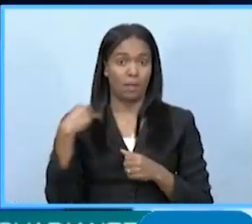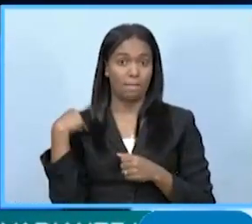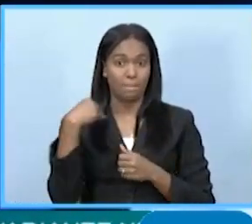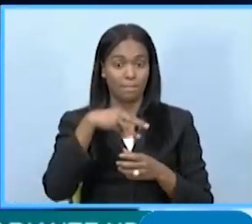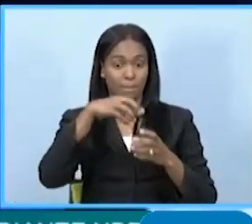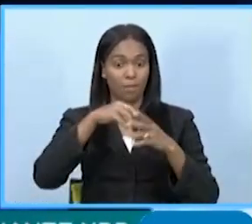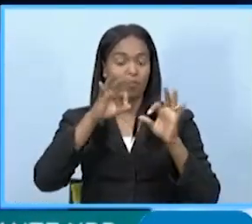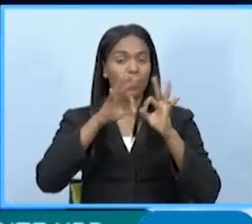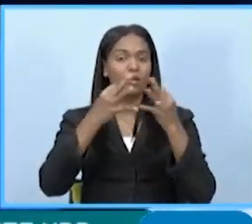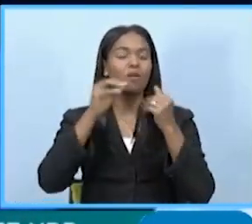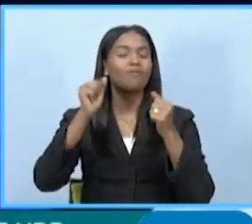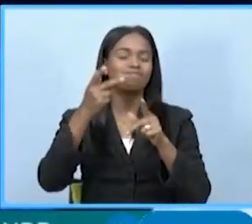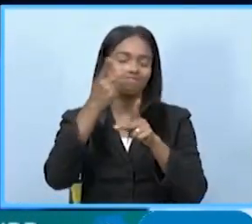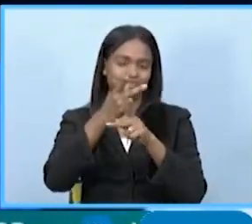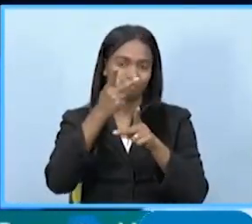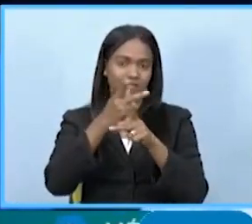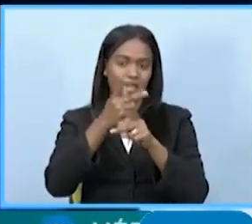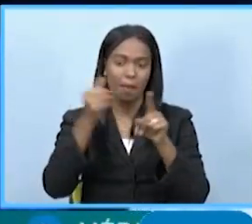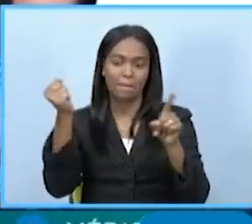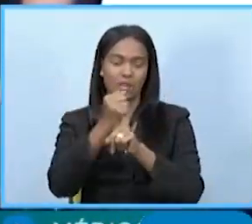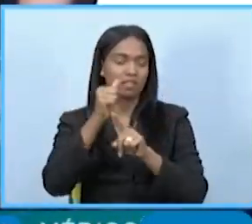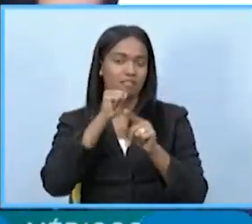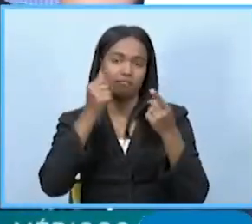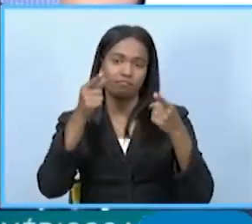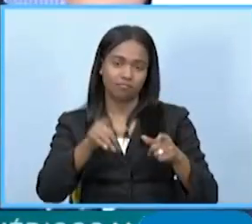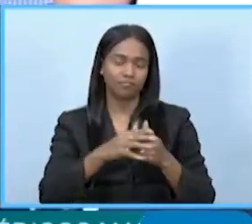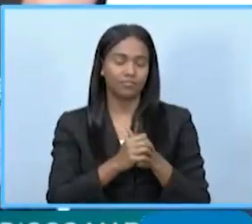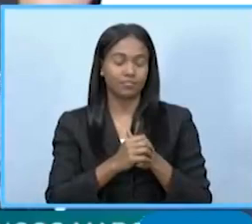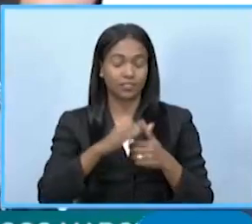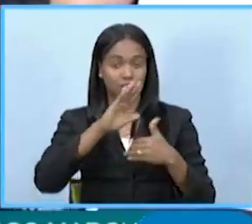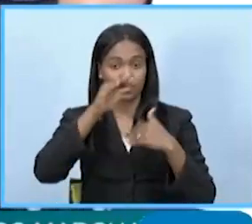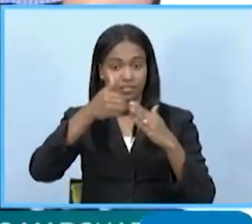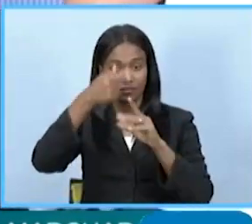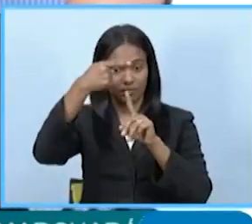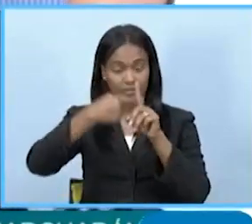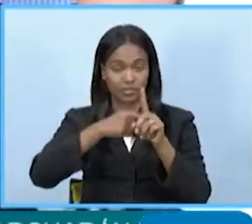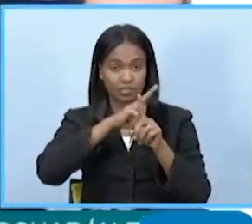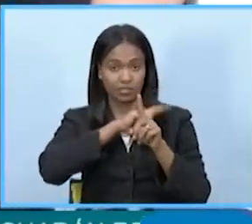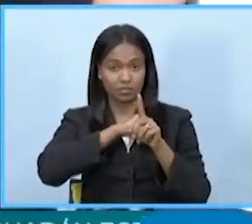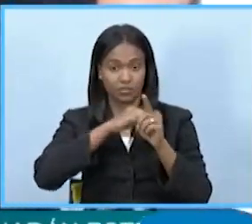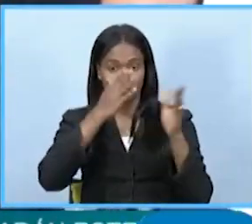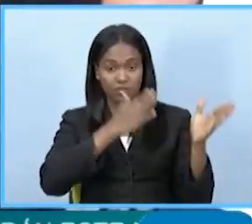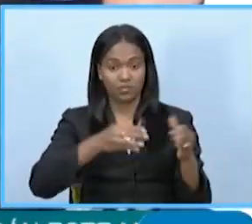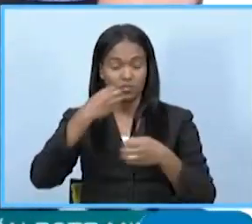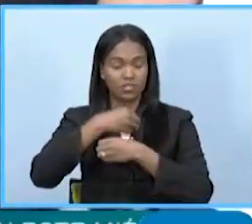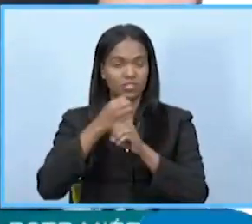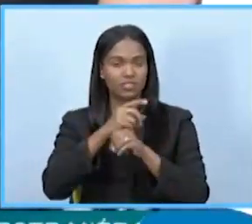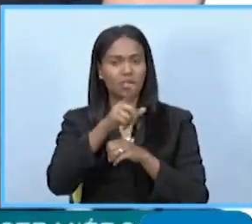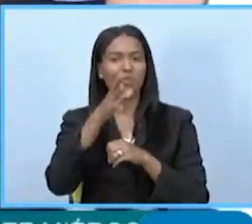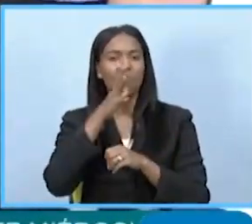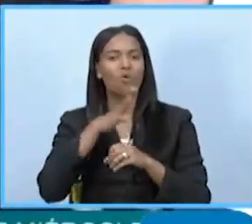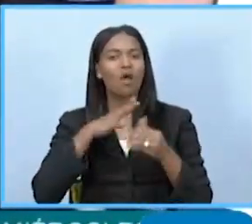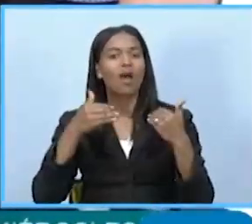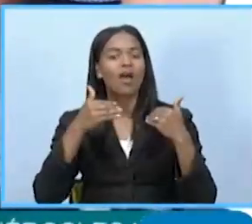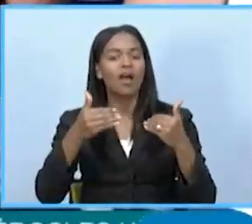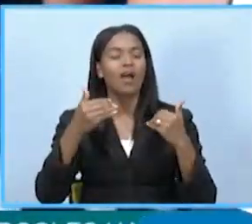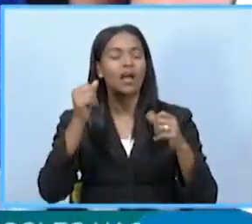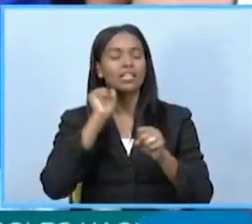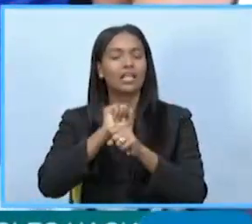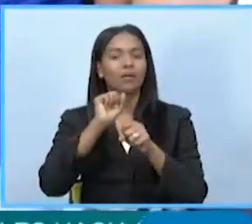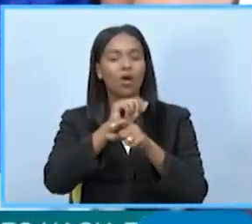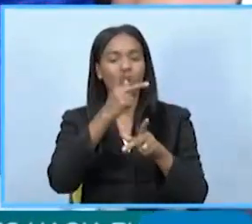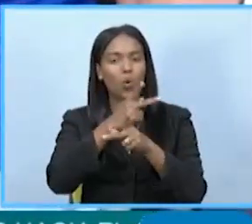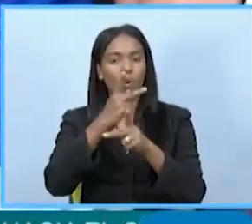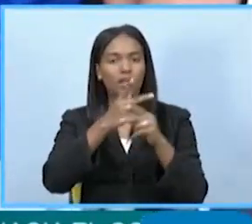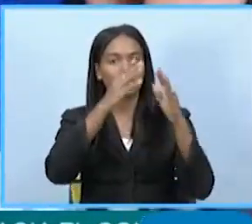podemos prevenir y evitar la violencia. Durante todo el mes de noviembre, organizaciones femeninas realizan una jornada de